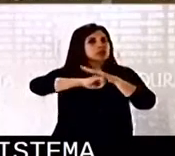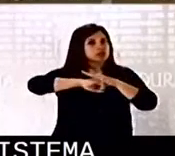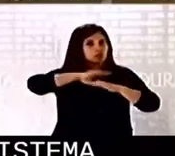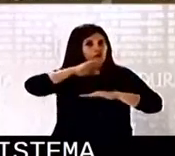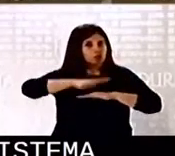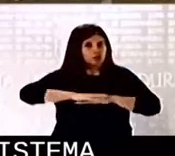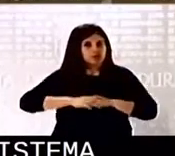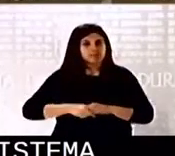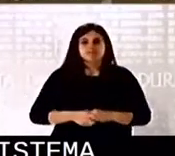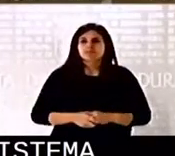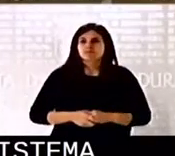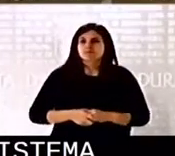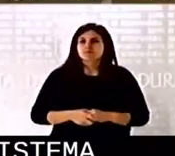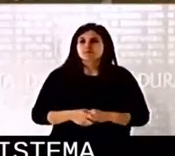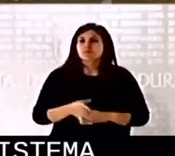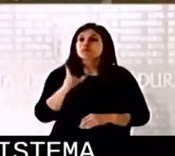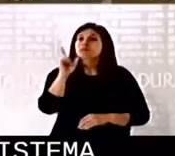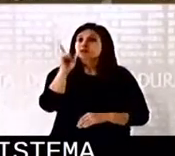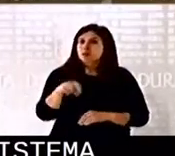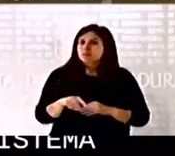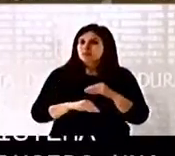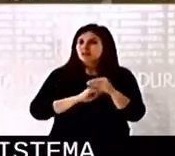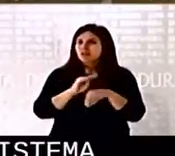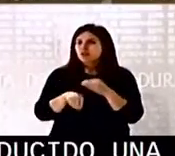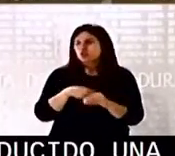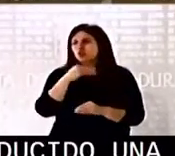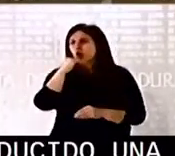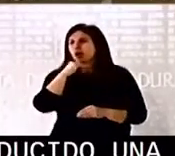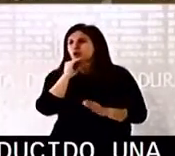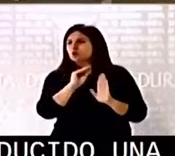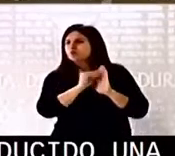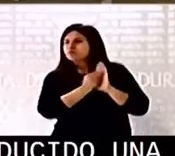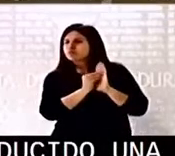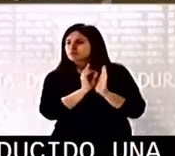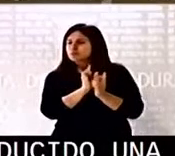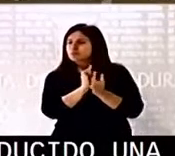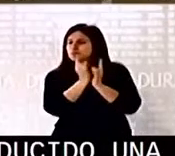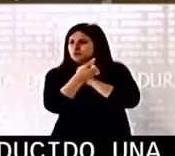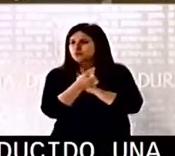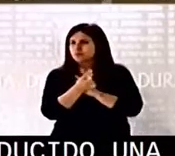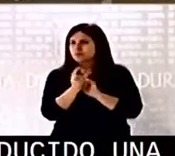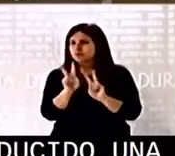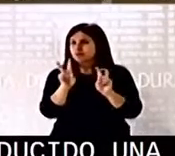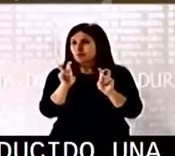Y también hemos introducido una modificación en el semáforo.